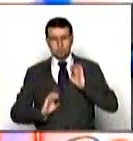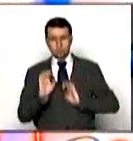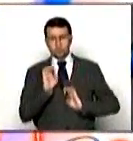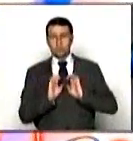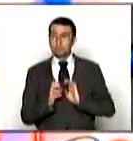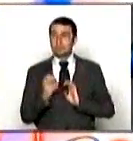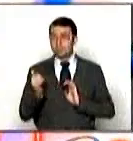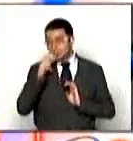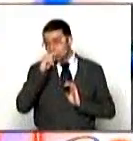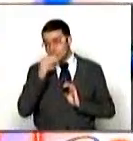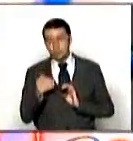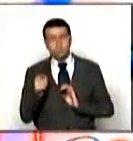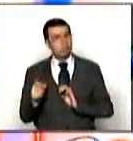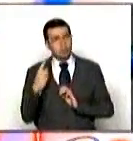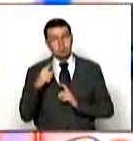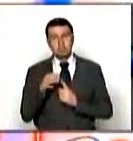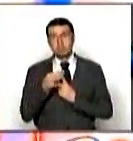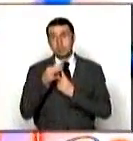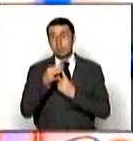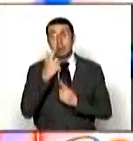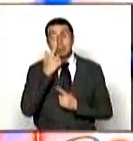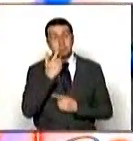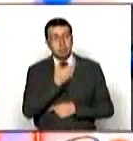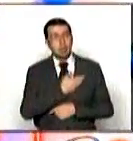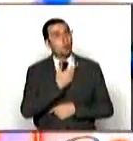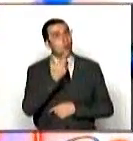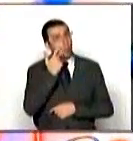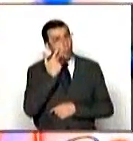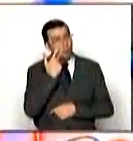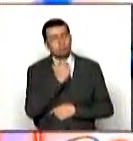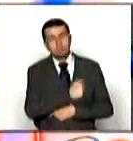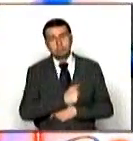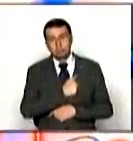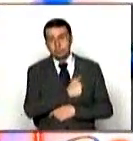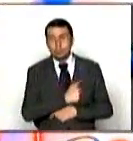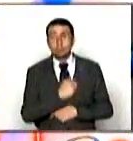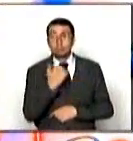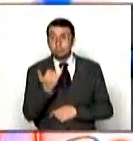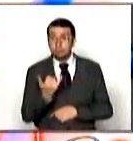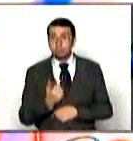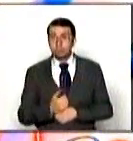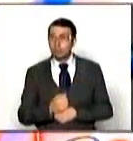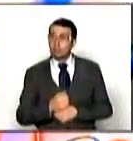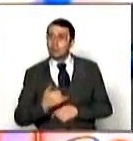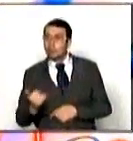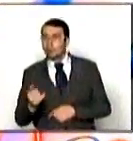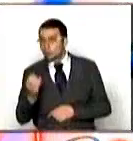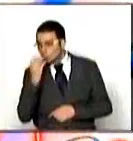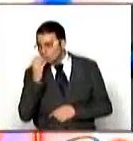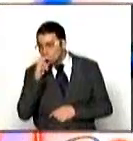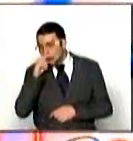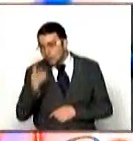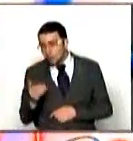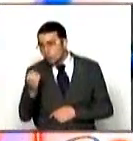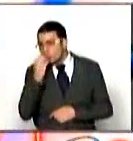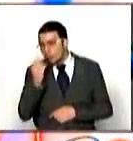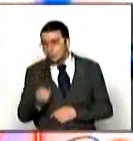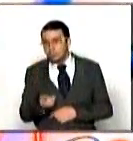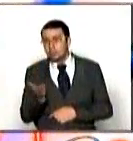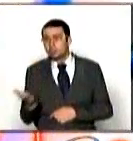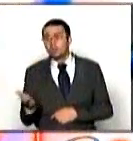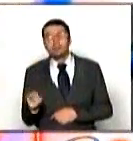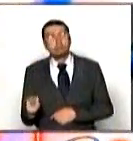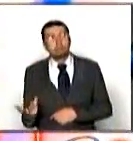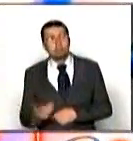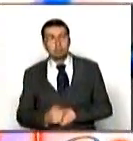aquí hago un énfasis importante a los padres y un llamado a atención, y como tú lo dijiste al comienzo del programa, es lo que les estamos dando de comer, porque no somos